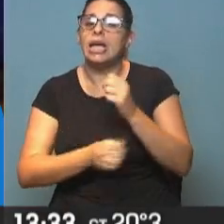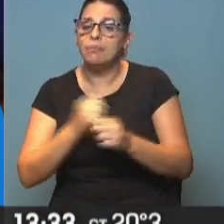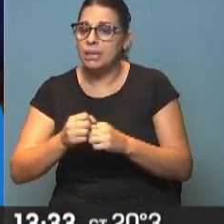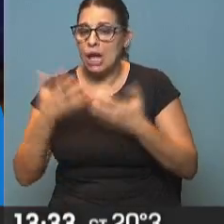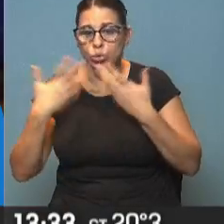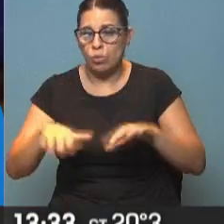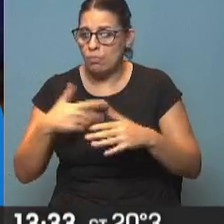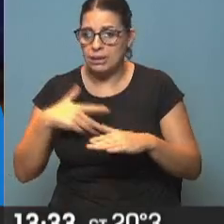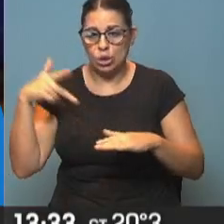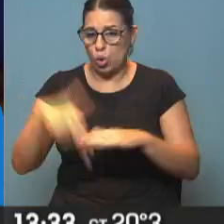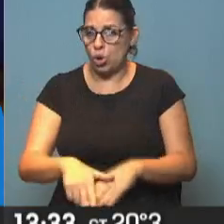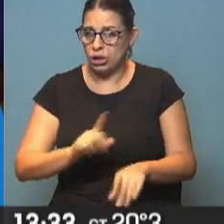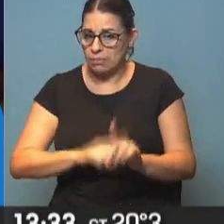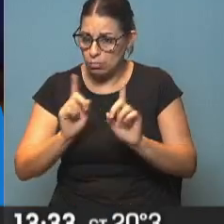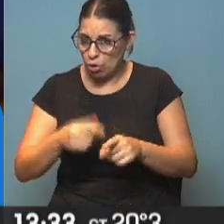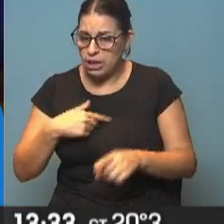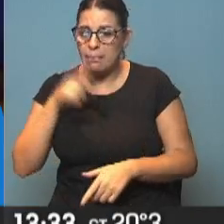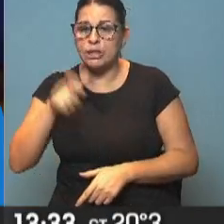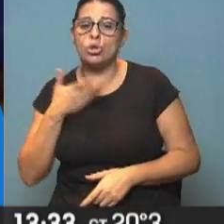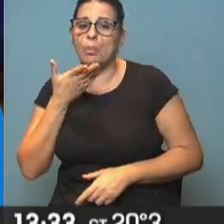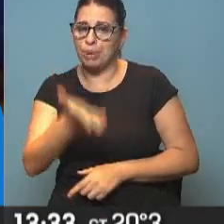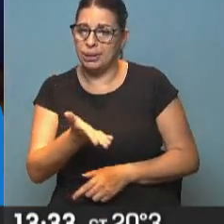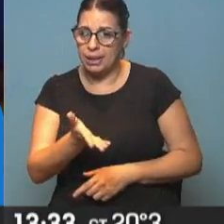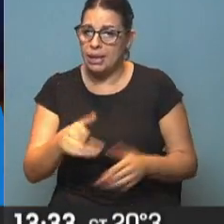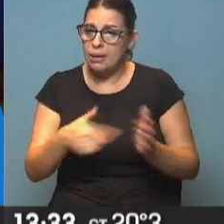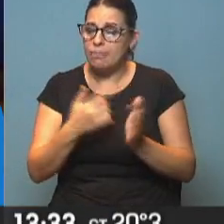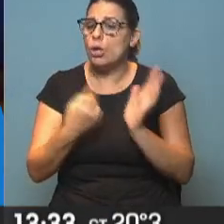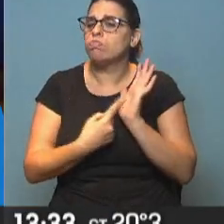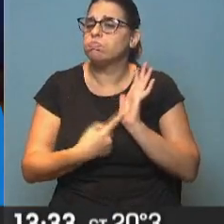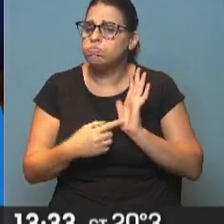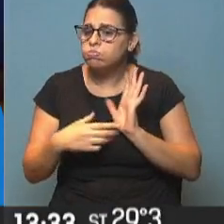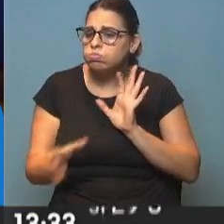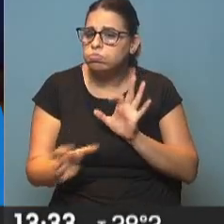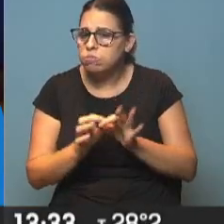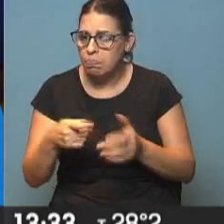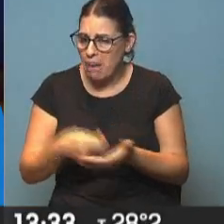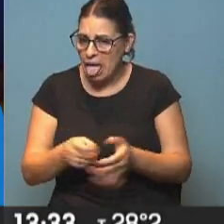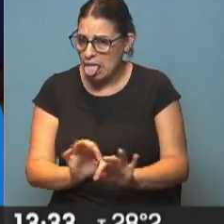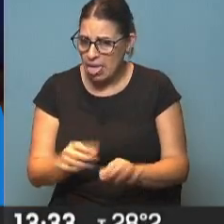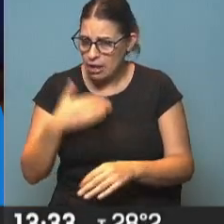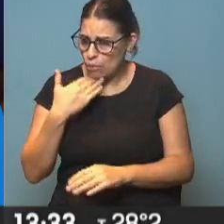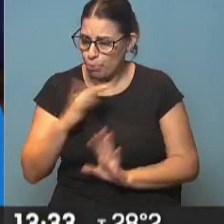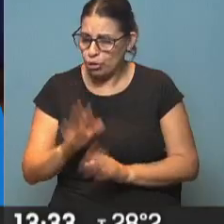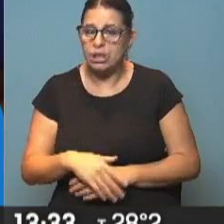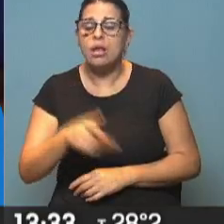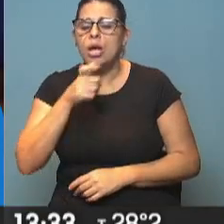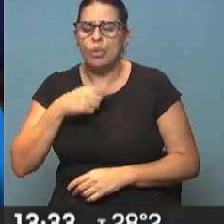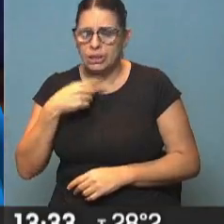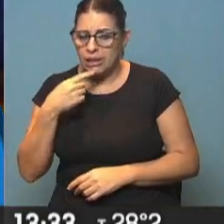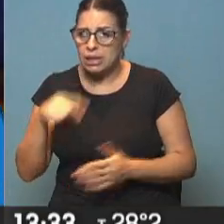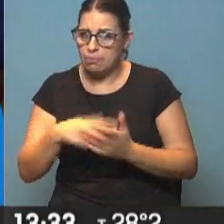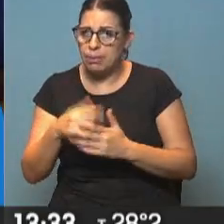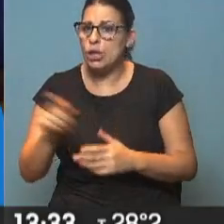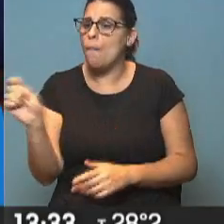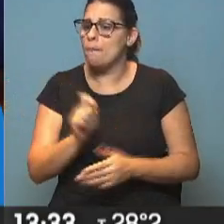automáticamente al día en que se formula y no está condicionada a ningún pago o sea esa respuesta dicen bueno pero está corriendo